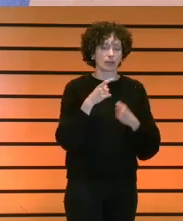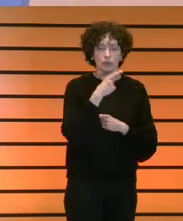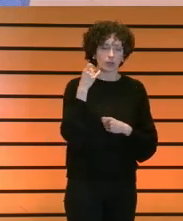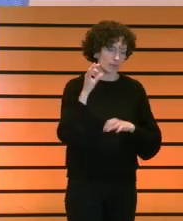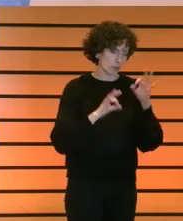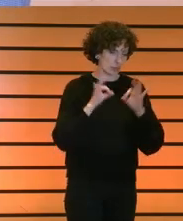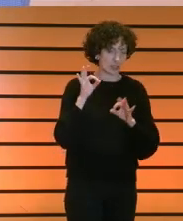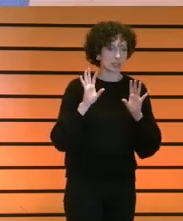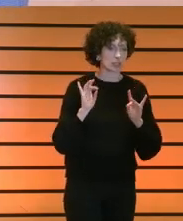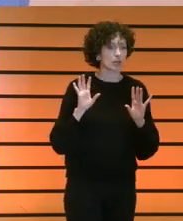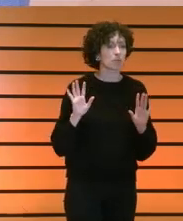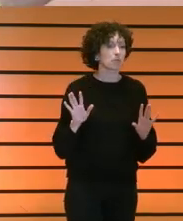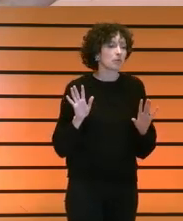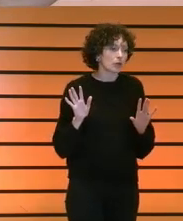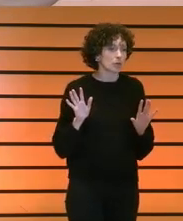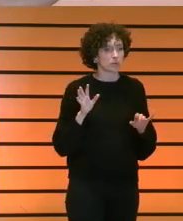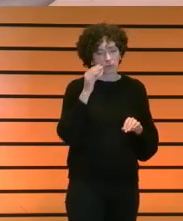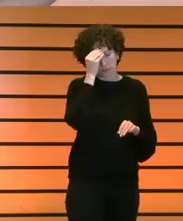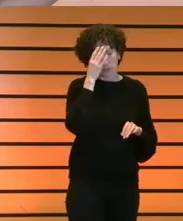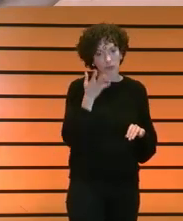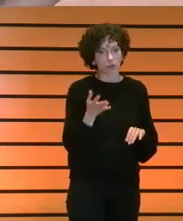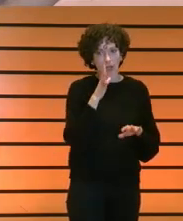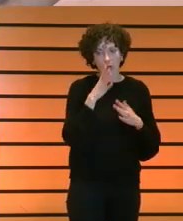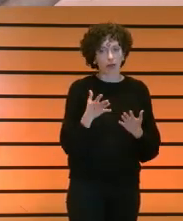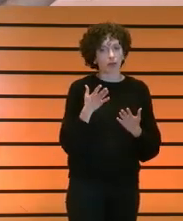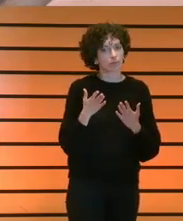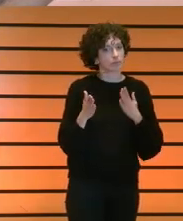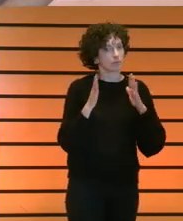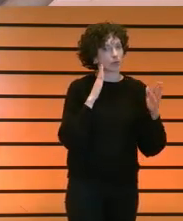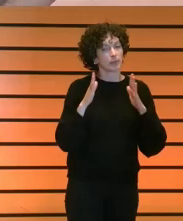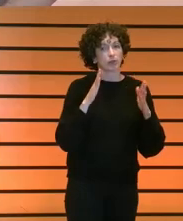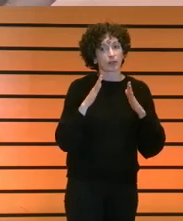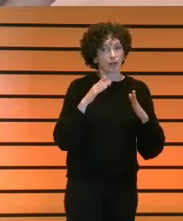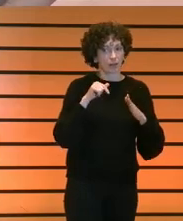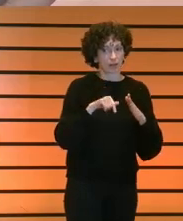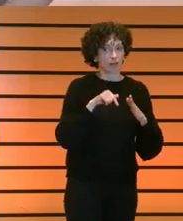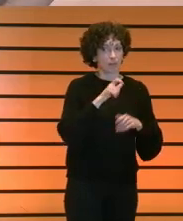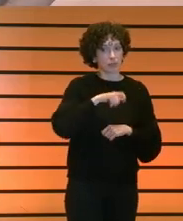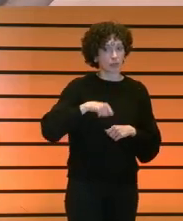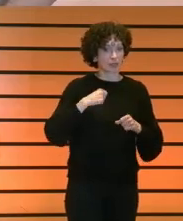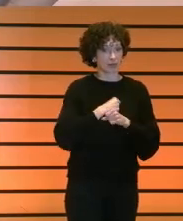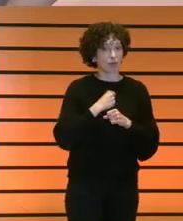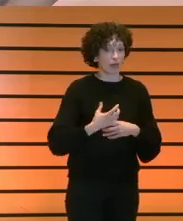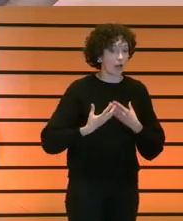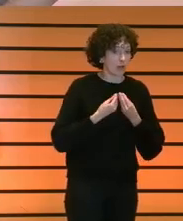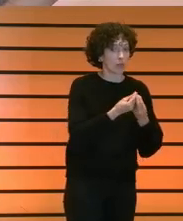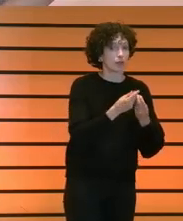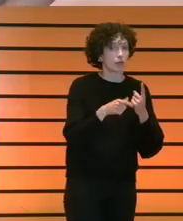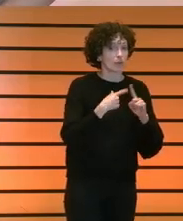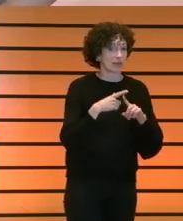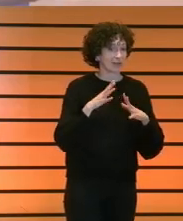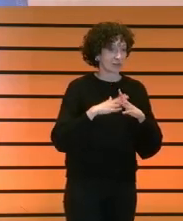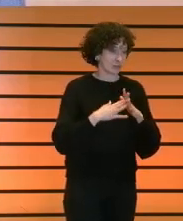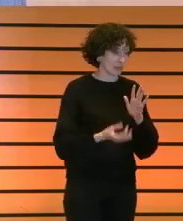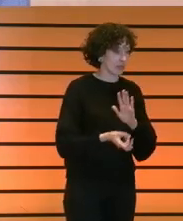100%, pero bueno, también yo creo que es momento de agradecer ese esfuerzo que hacen todo ese personal de acompañamiento y de estructura para que